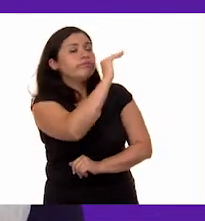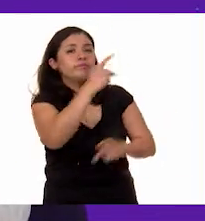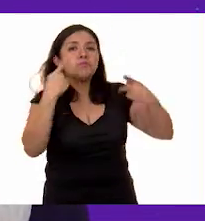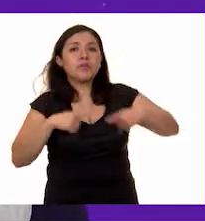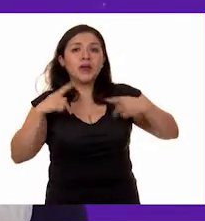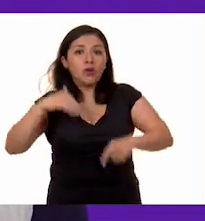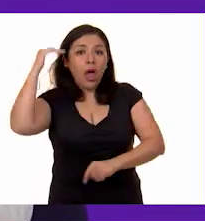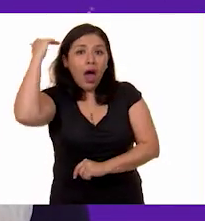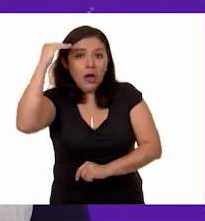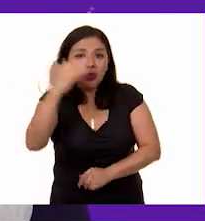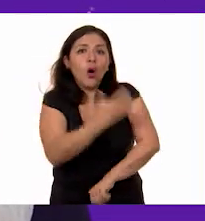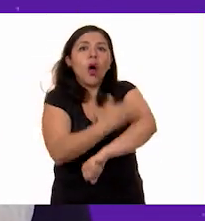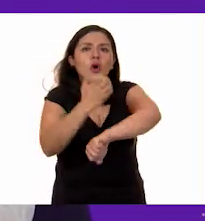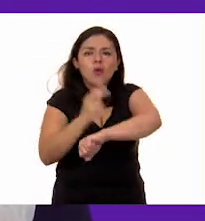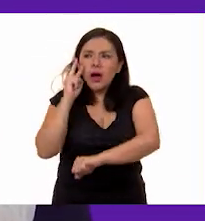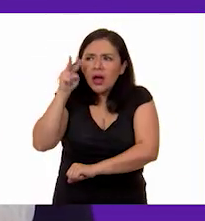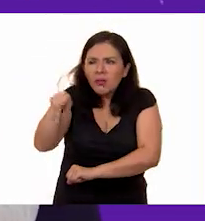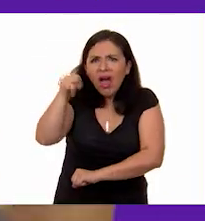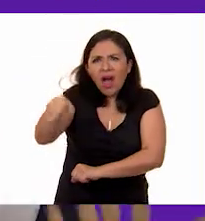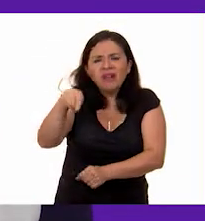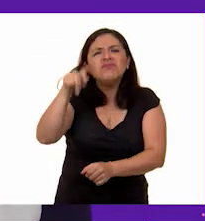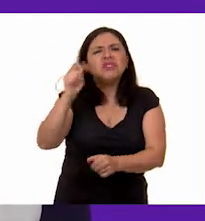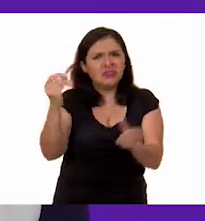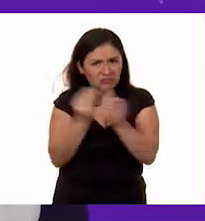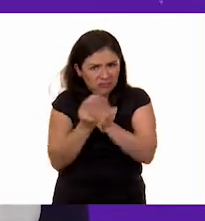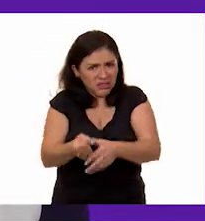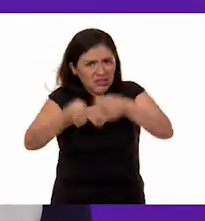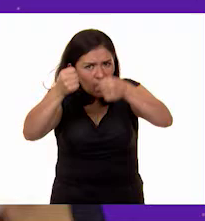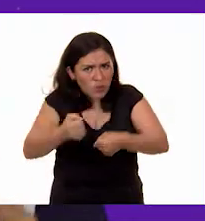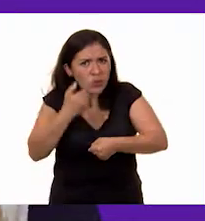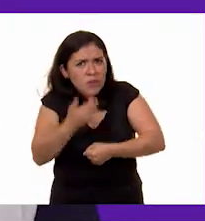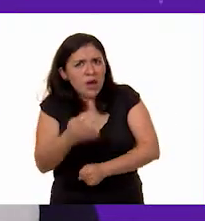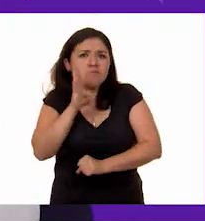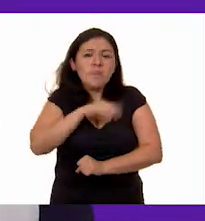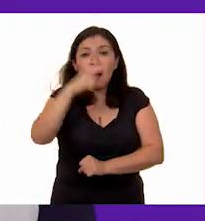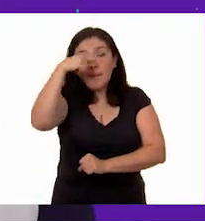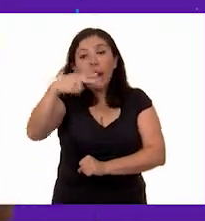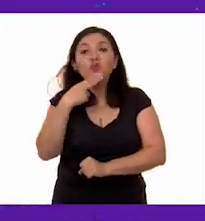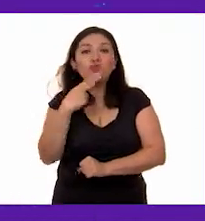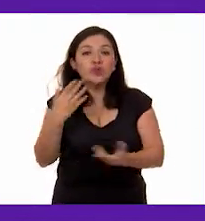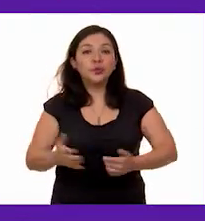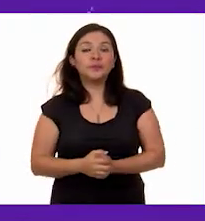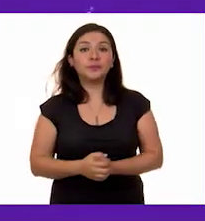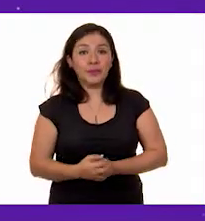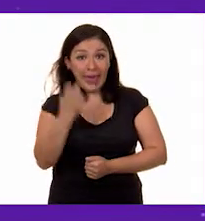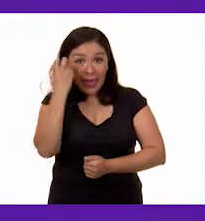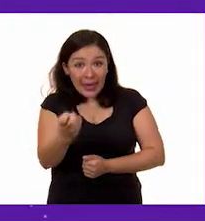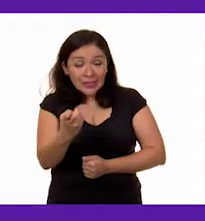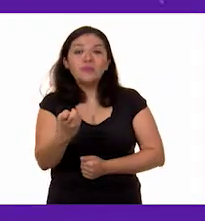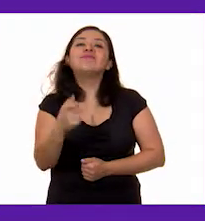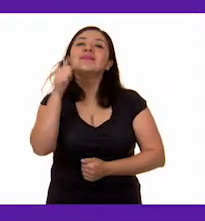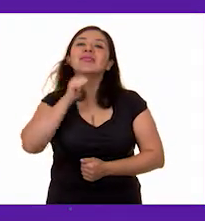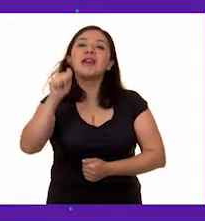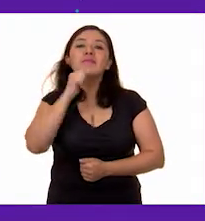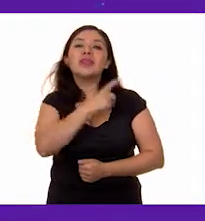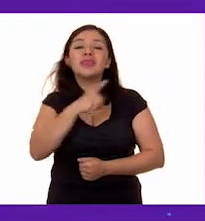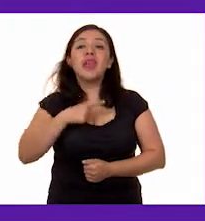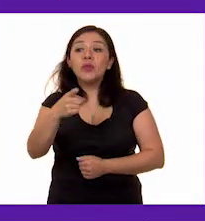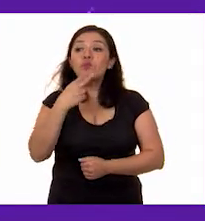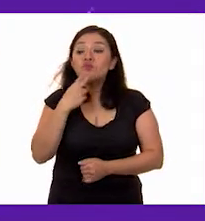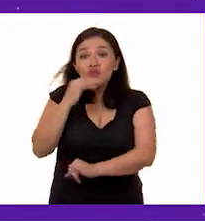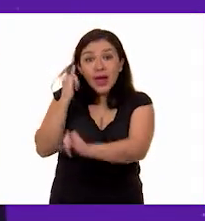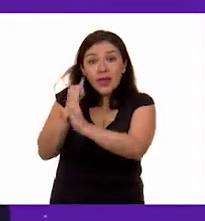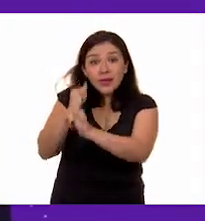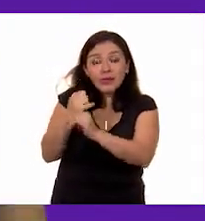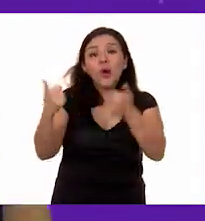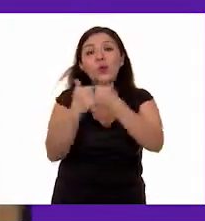a tu adulto de confianza que revise la privacidad y seguridad de los buscadores que utilizas. Así pues, siempre que navegues por la